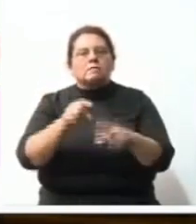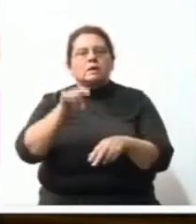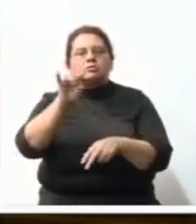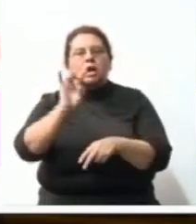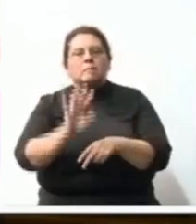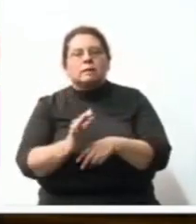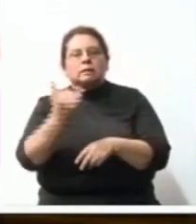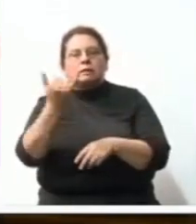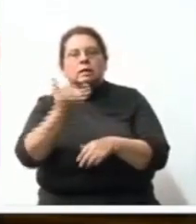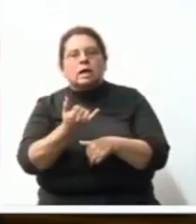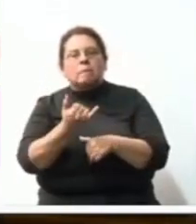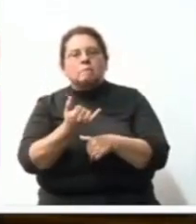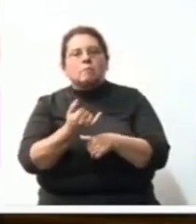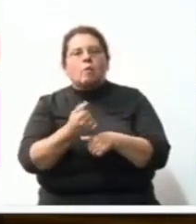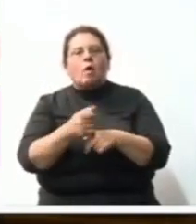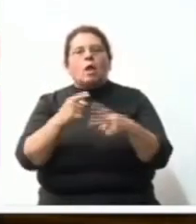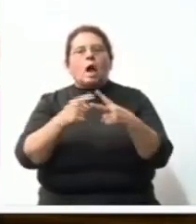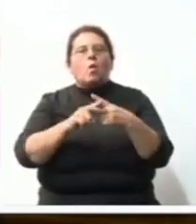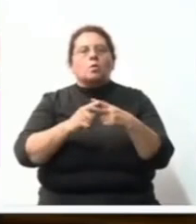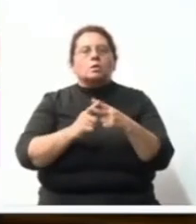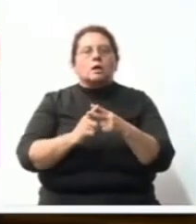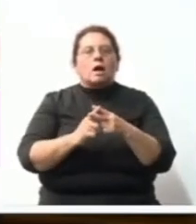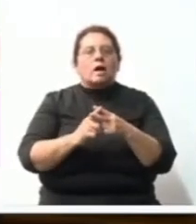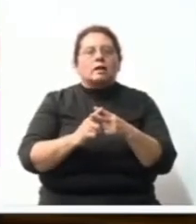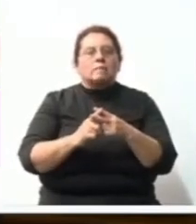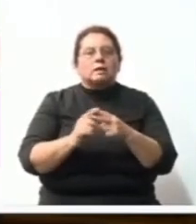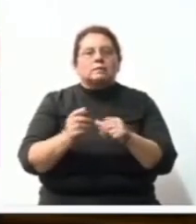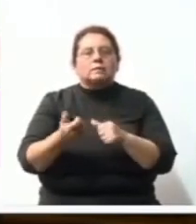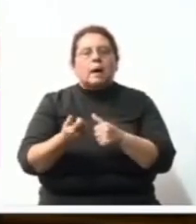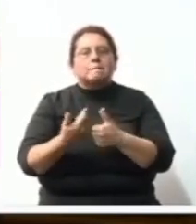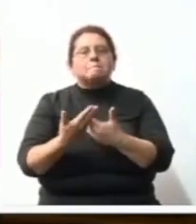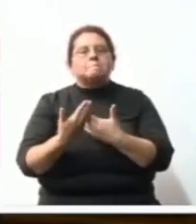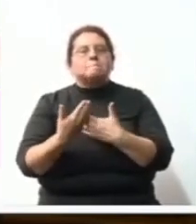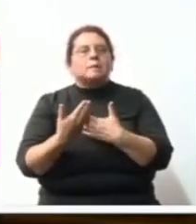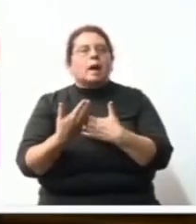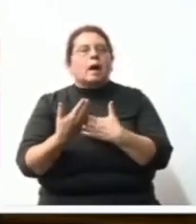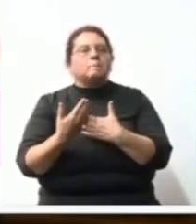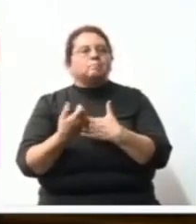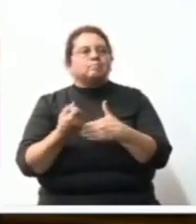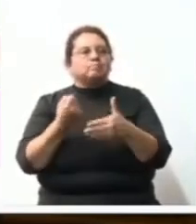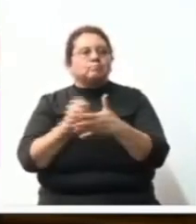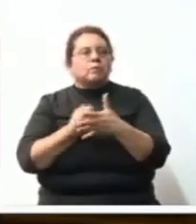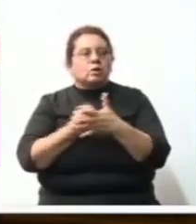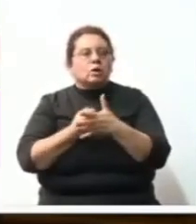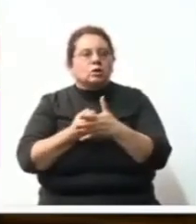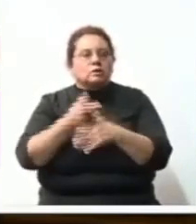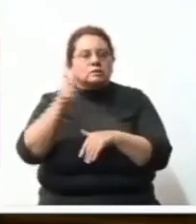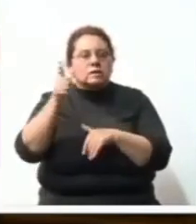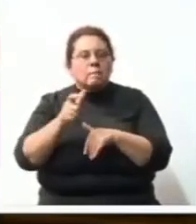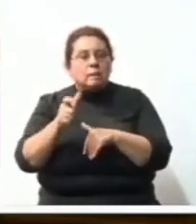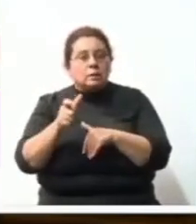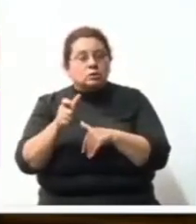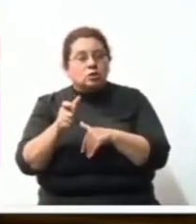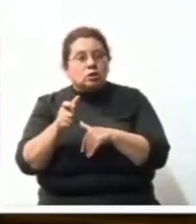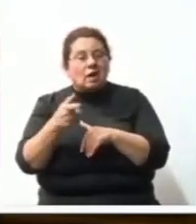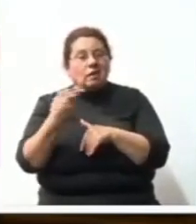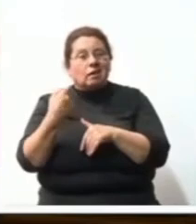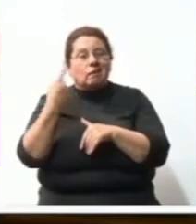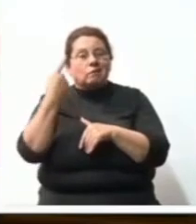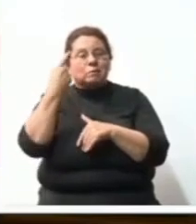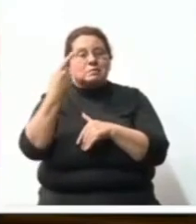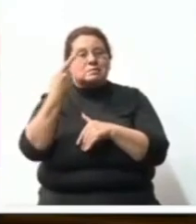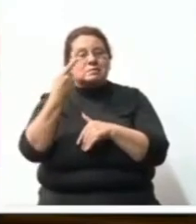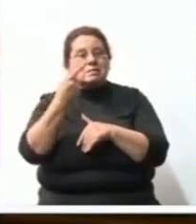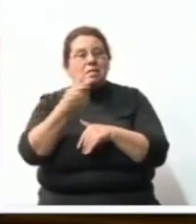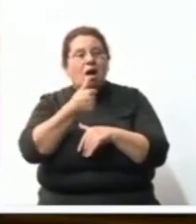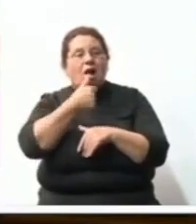la única herramienta que hemos tenido para pelear contra quienes reivindican haber tirado vivos al mar a